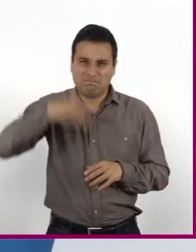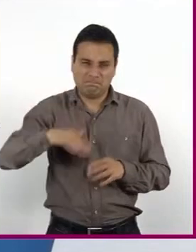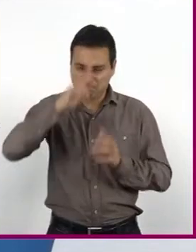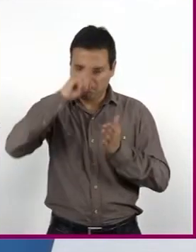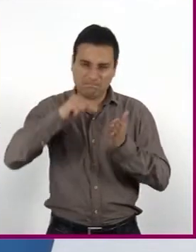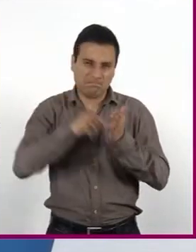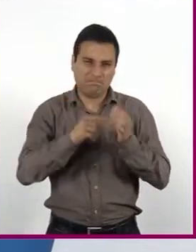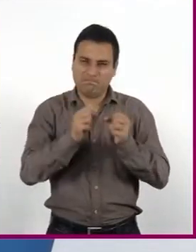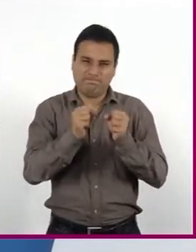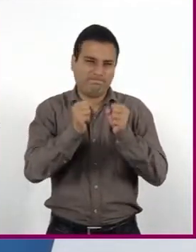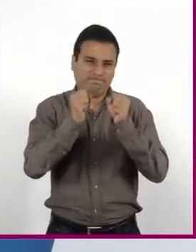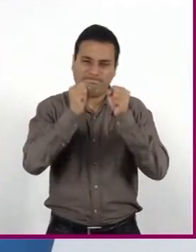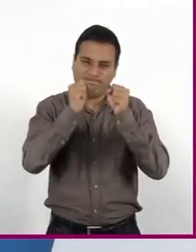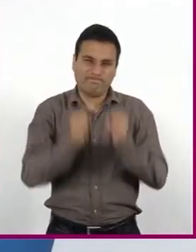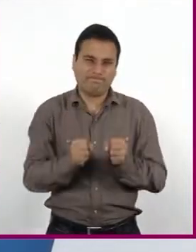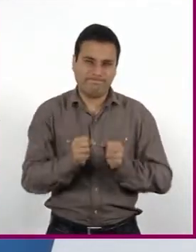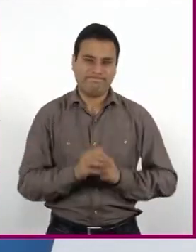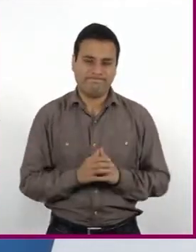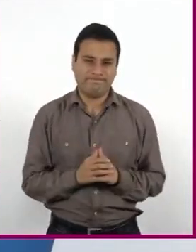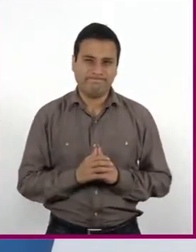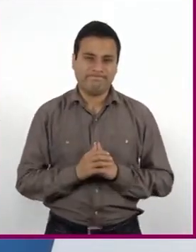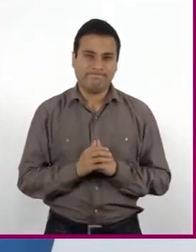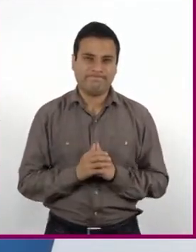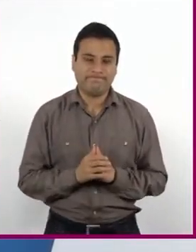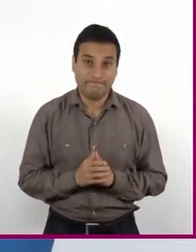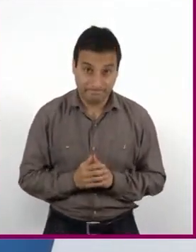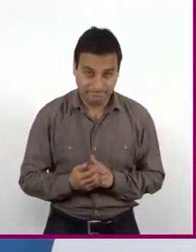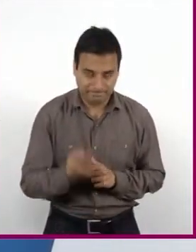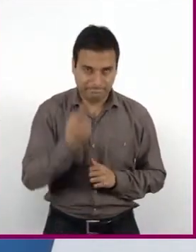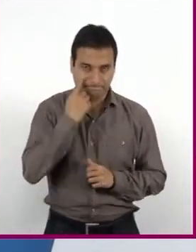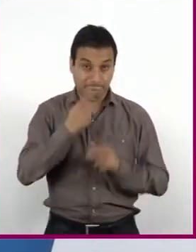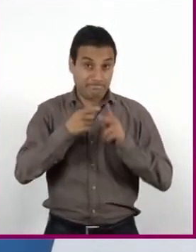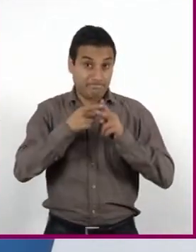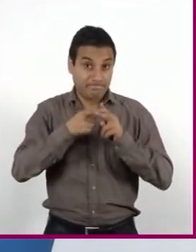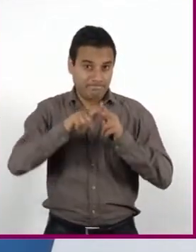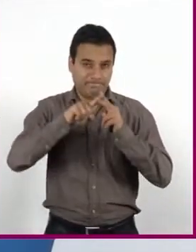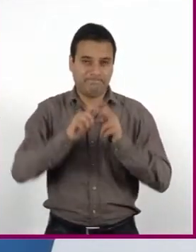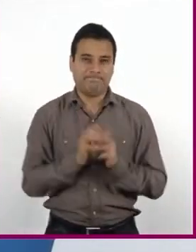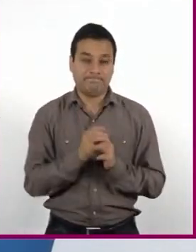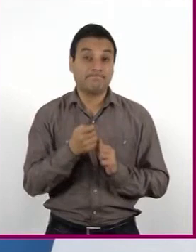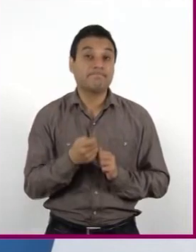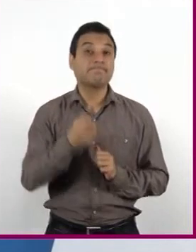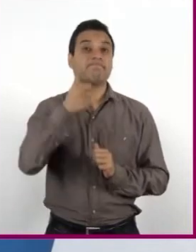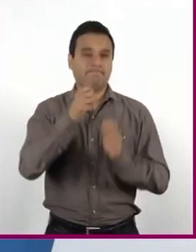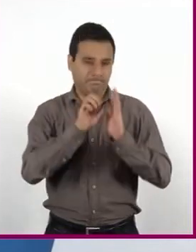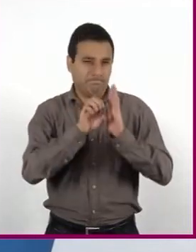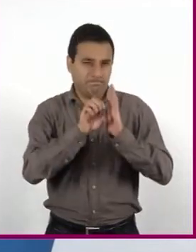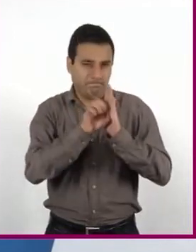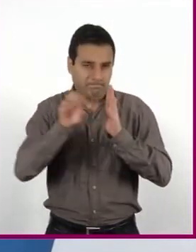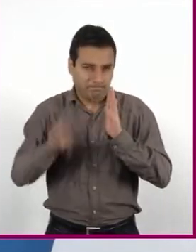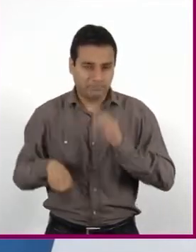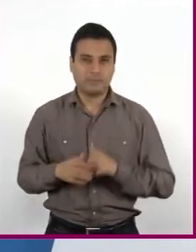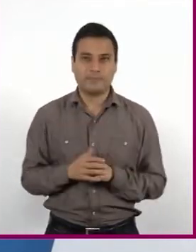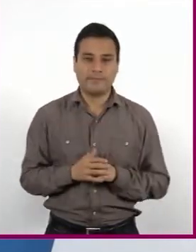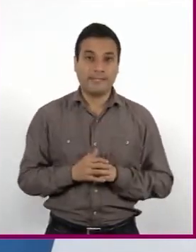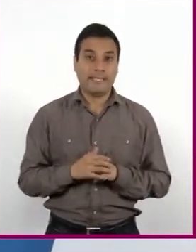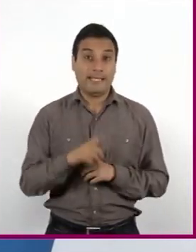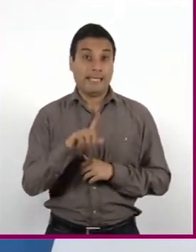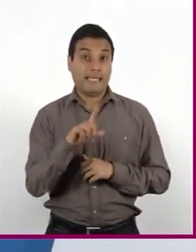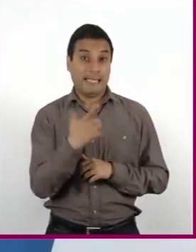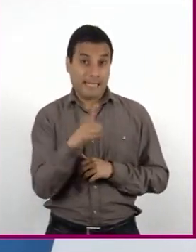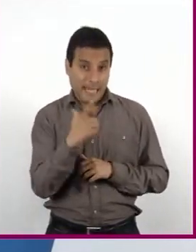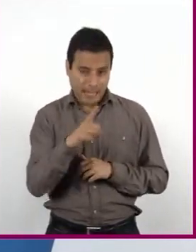preguntas acerca de los cuerpos geométricos. Empecemos con el primer planteamiento. Lía tiene